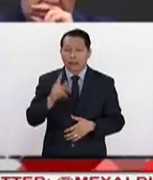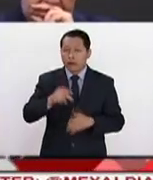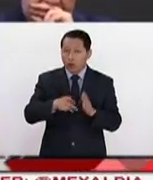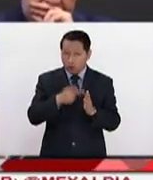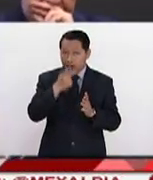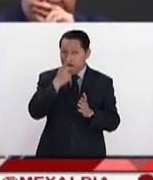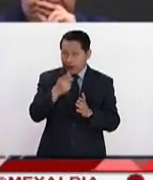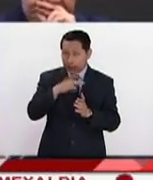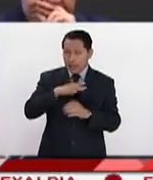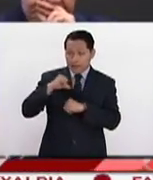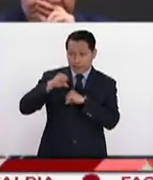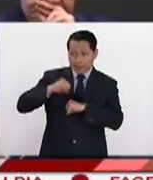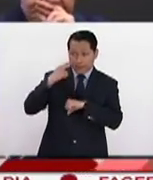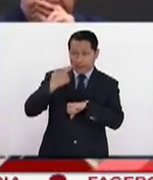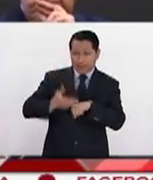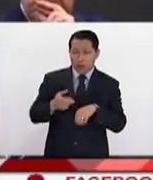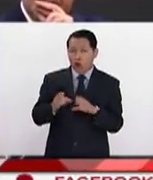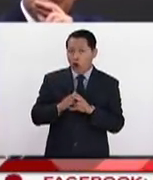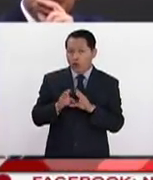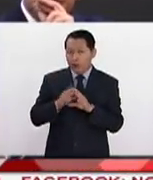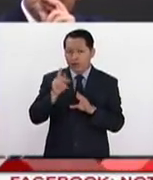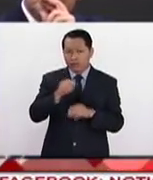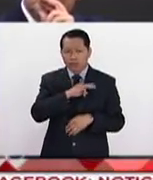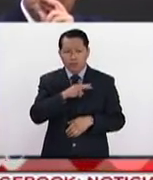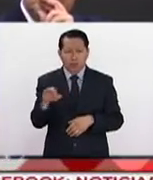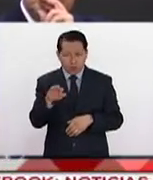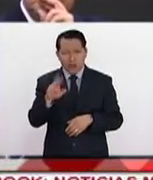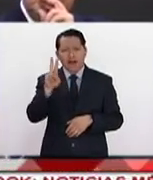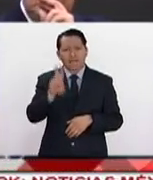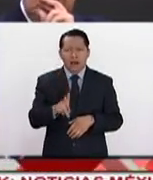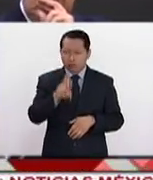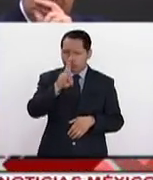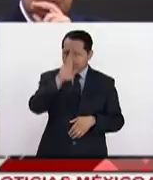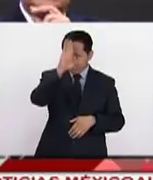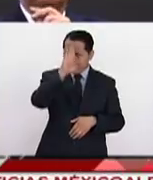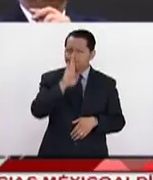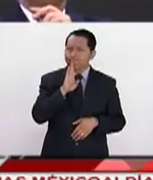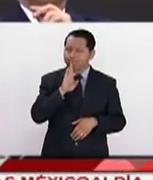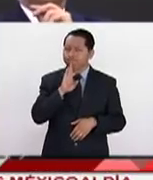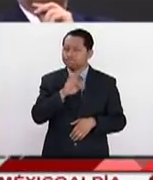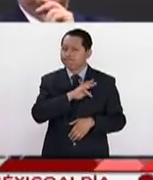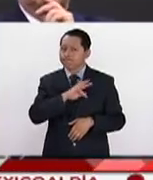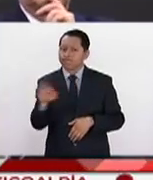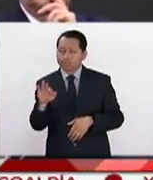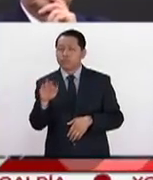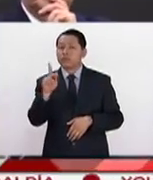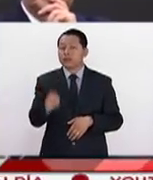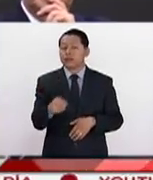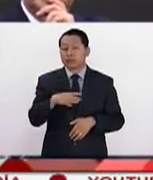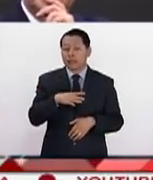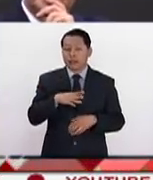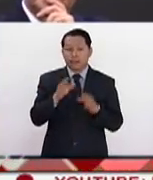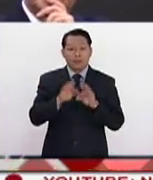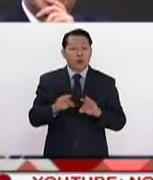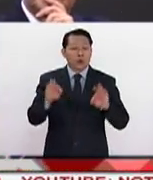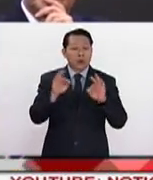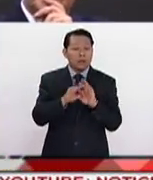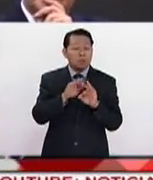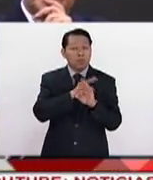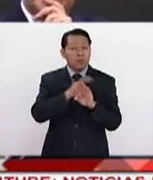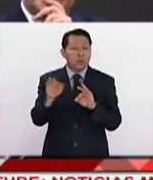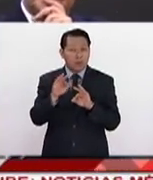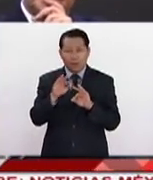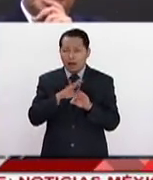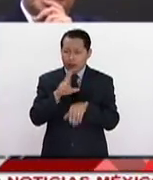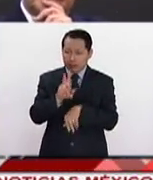Reiteramos que esta autoridad será absolutamente imparcial y que contribuirá con el mandato de arbitrar las contiendas